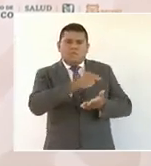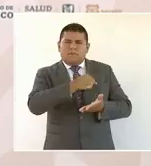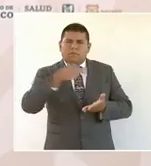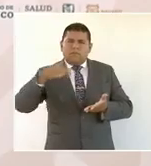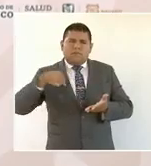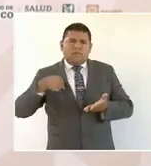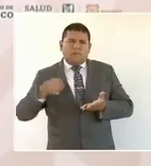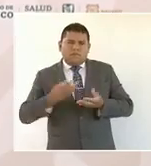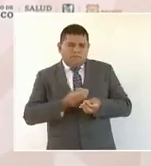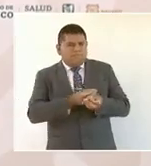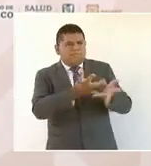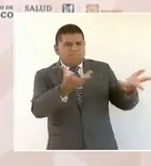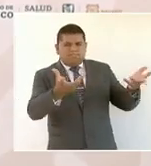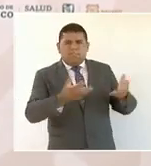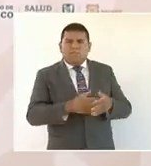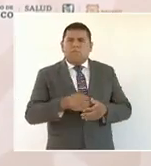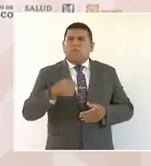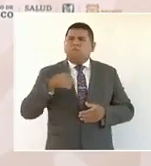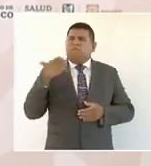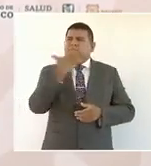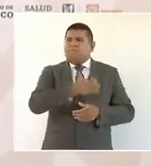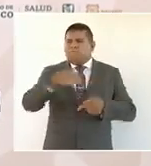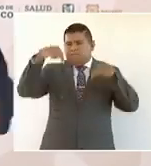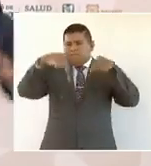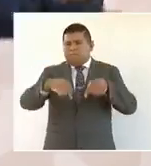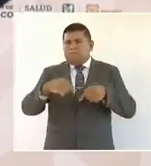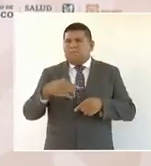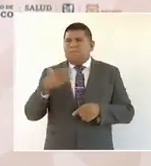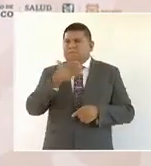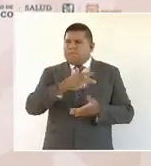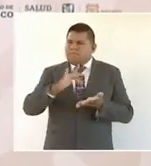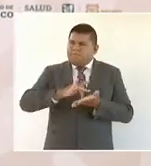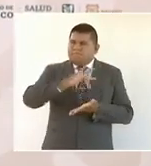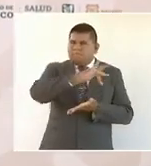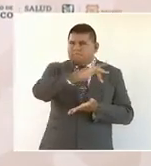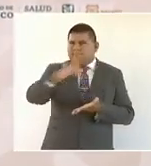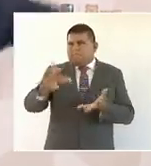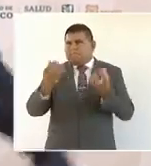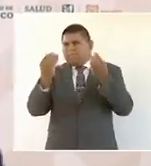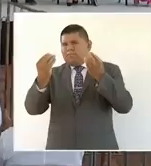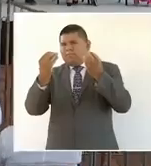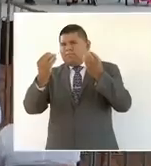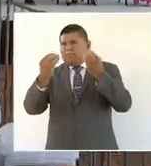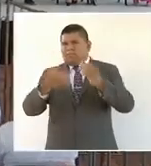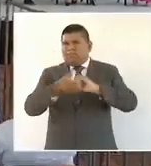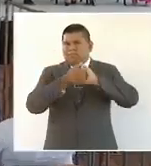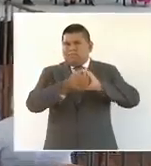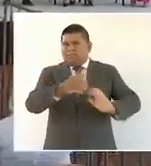gusto estar aquí con ustedes en Rosa Morada. Muchas gracias a todas y a todos.